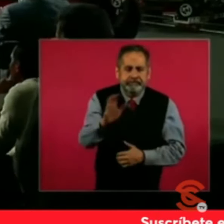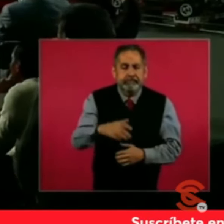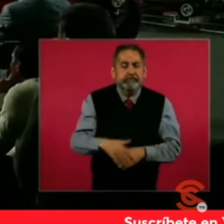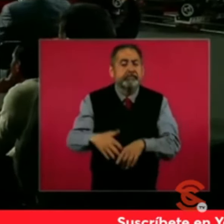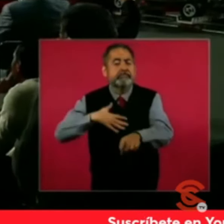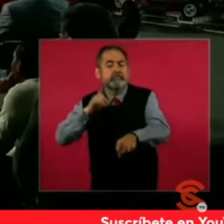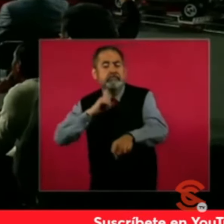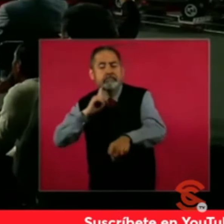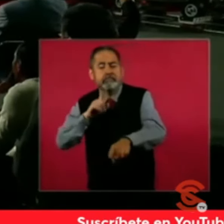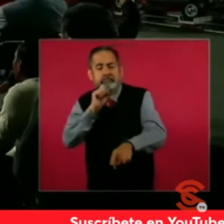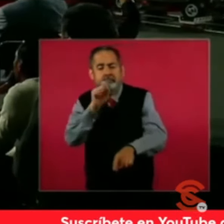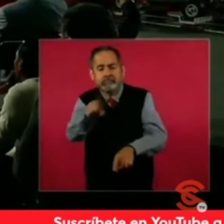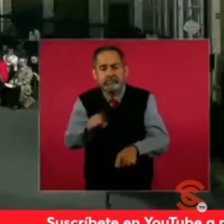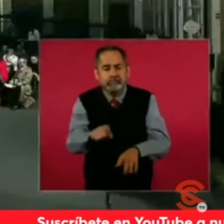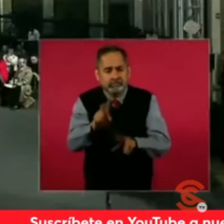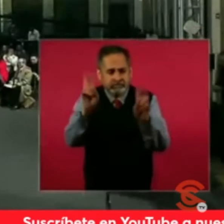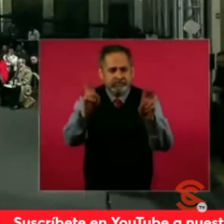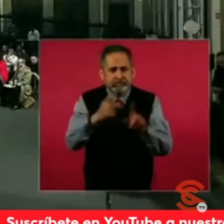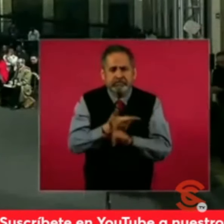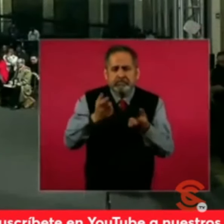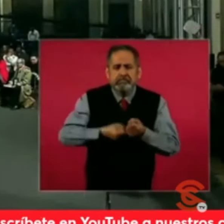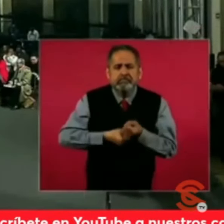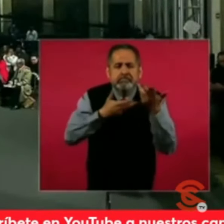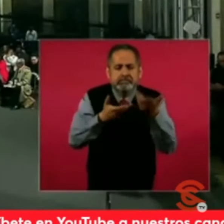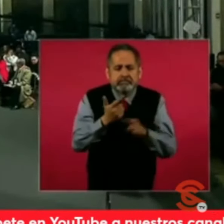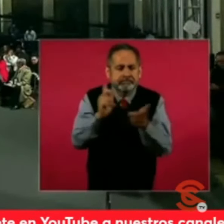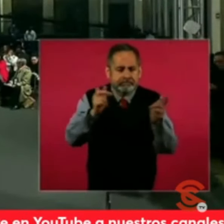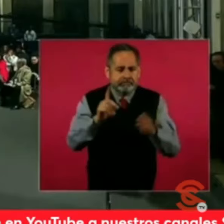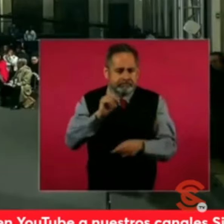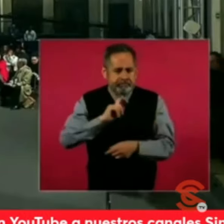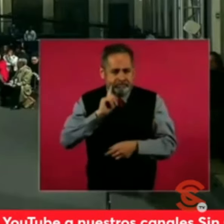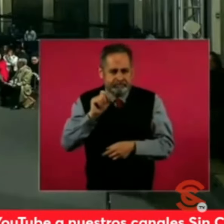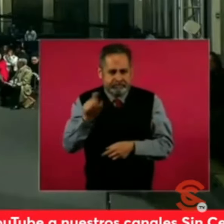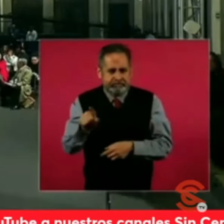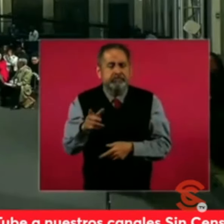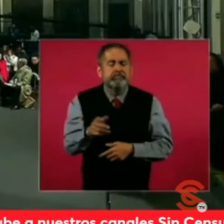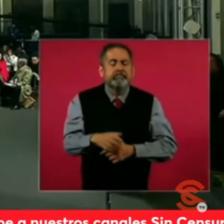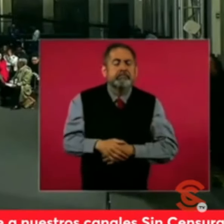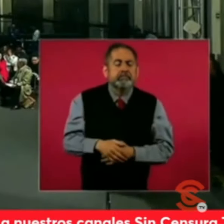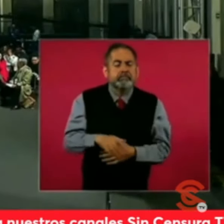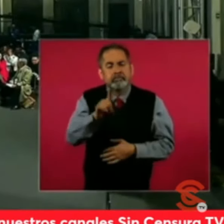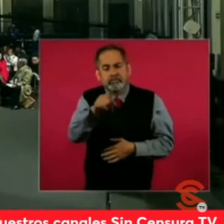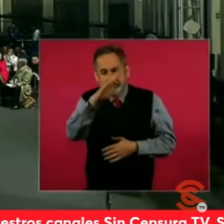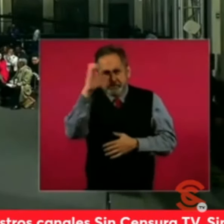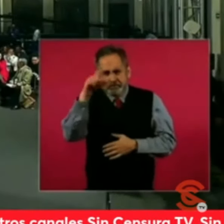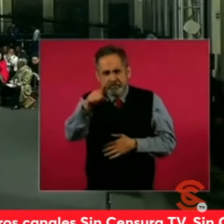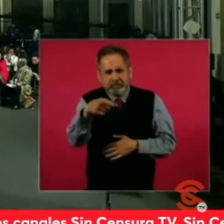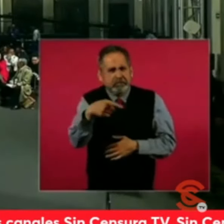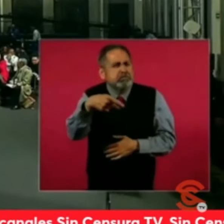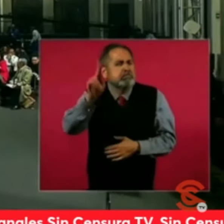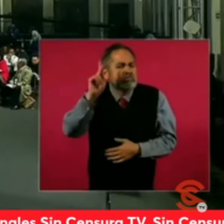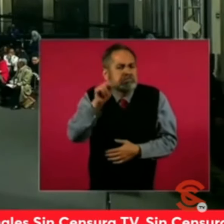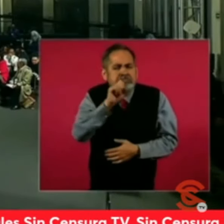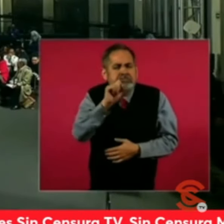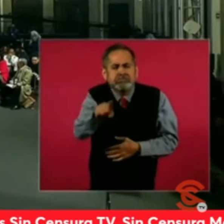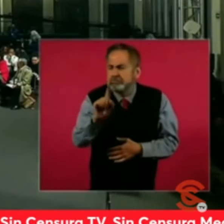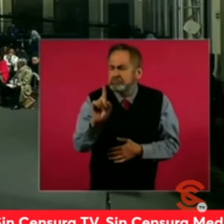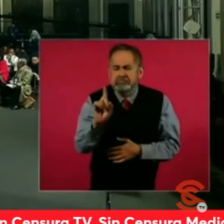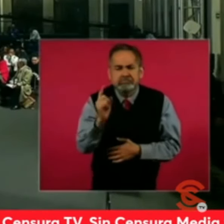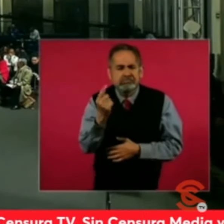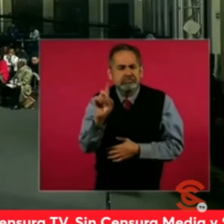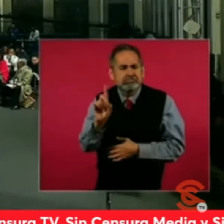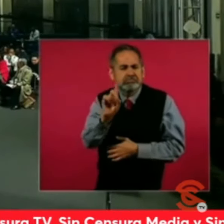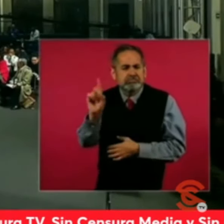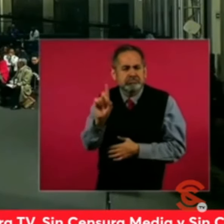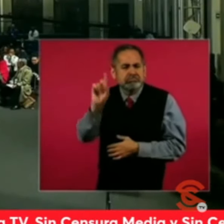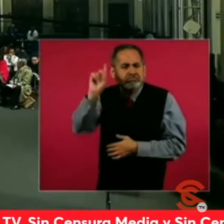tema tiene que ver con la libertad de expresión, y es justo de usted pone esta foto, pero lo que pasó aquí el